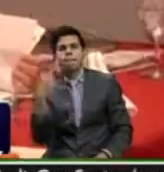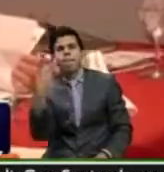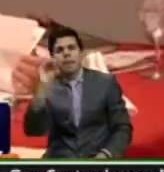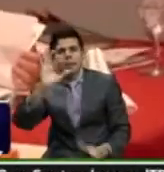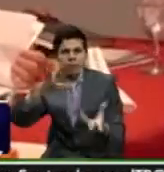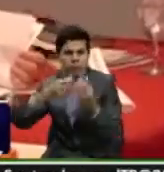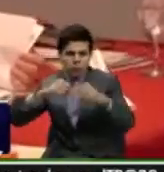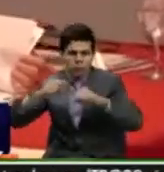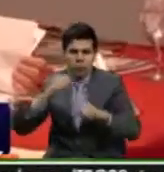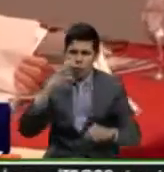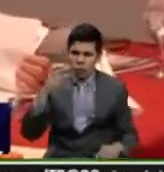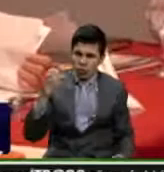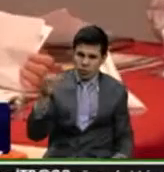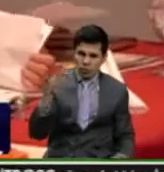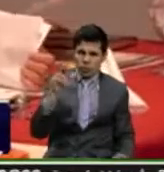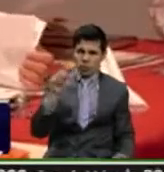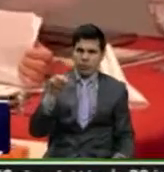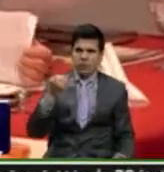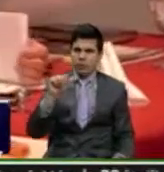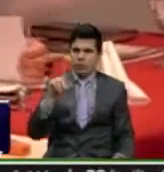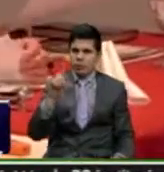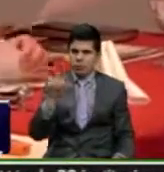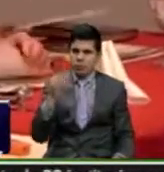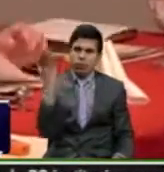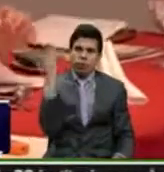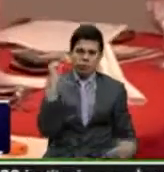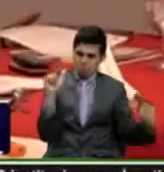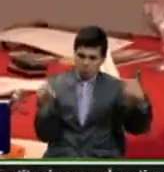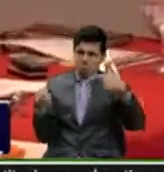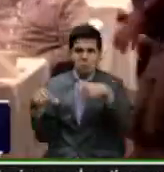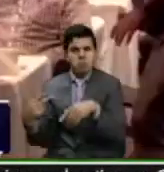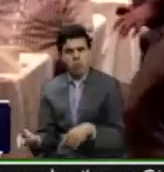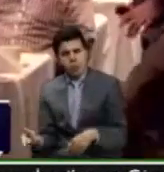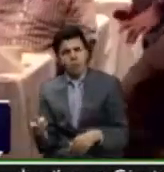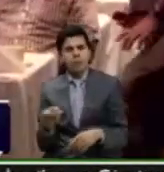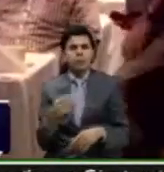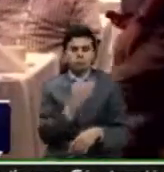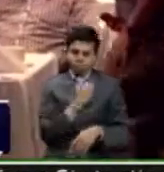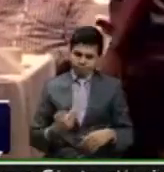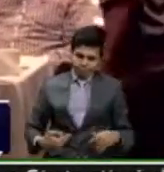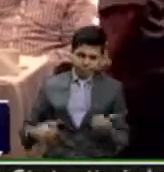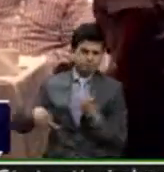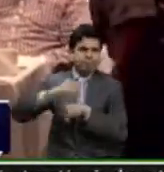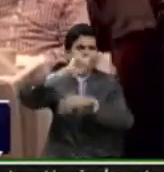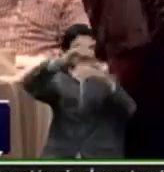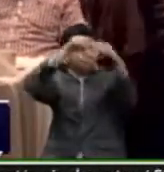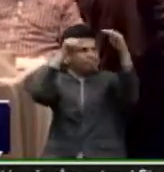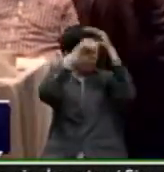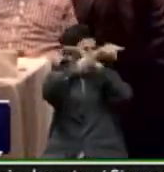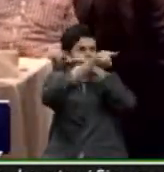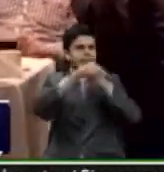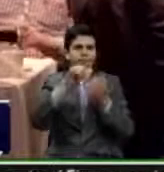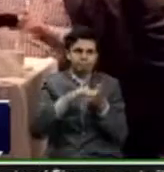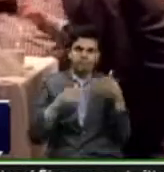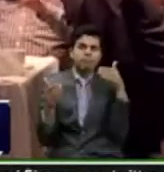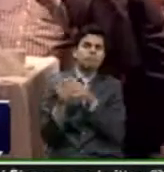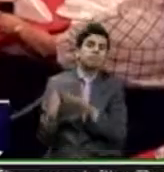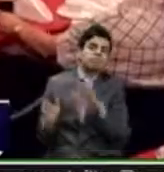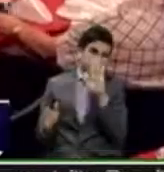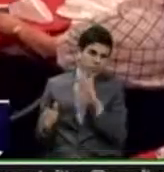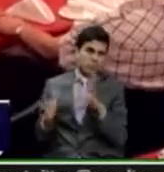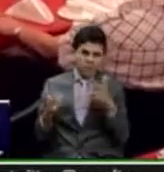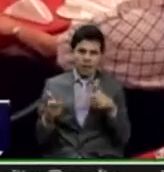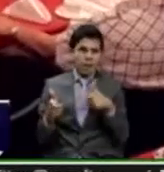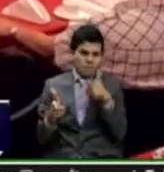El cabo Granado, que fue asesinado en el día de ayer, el presidente anterior, que le tuvo que huir por amenazas y por un intento